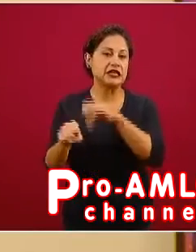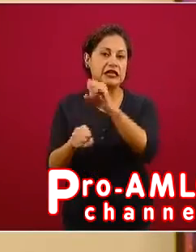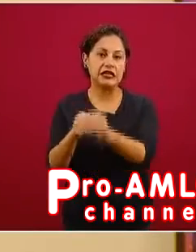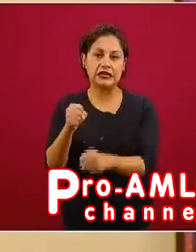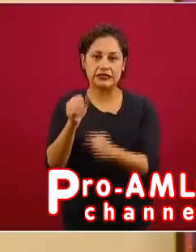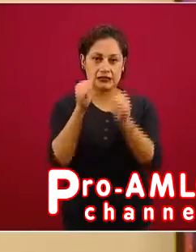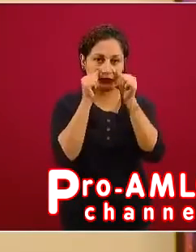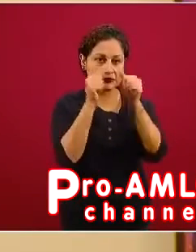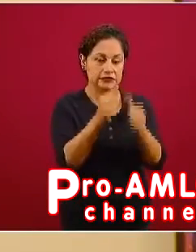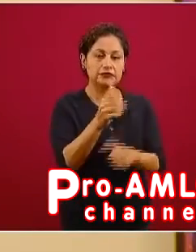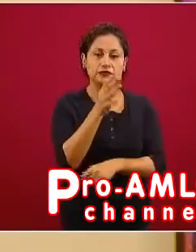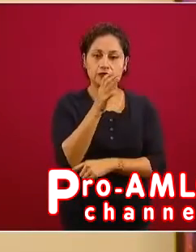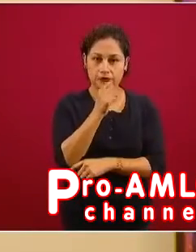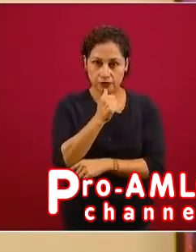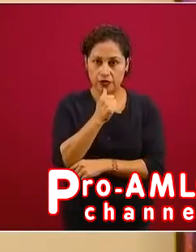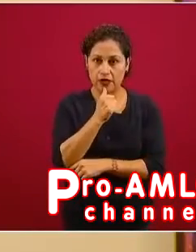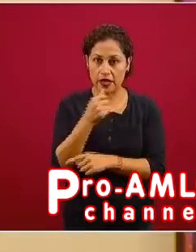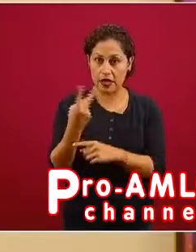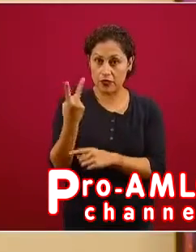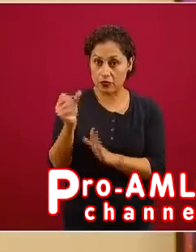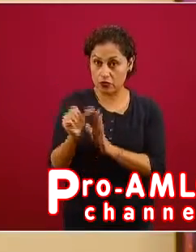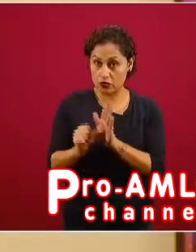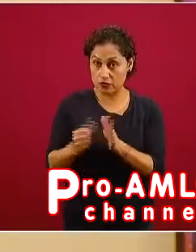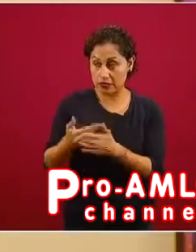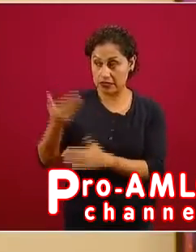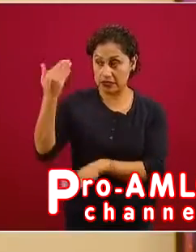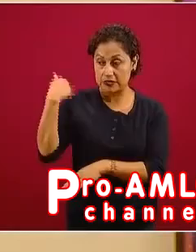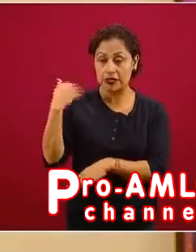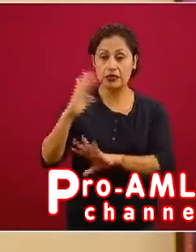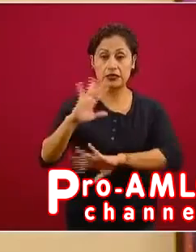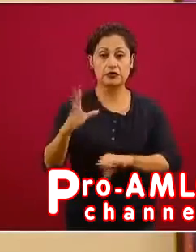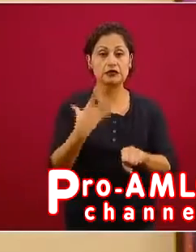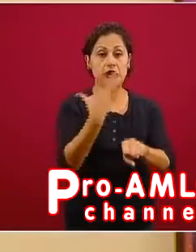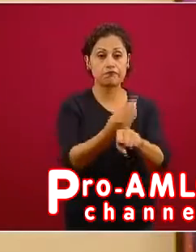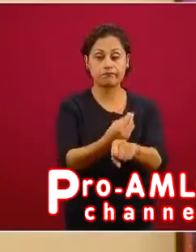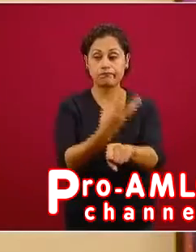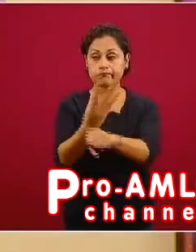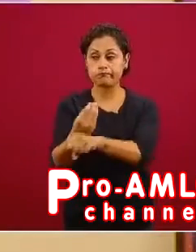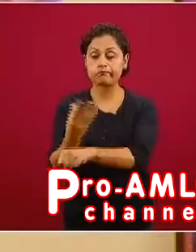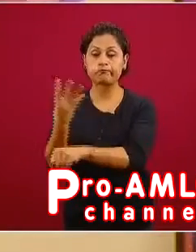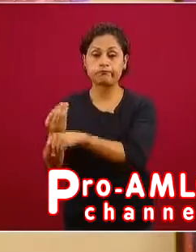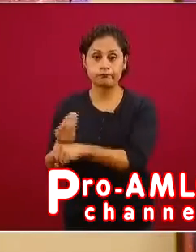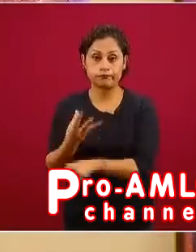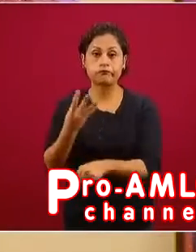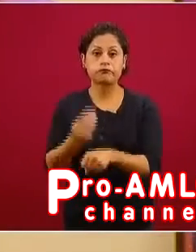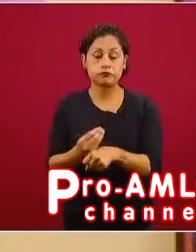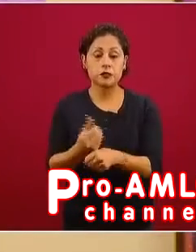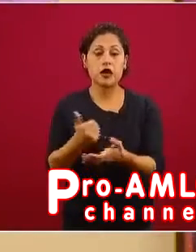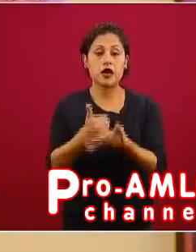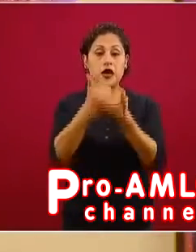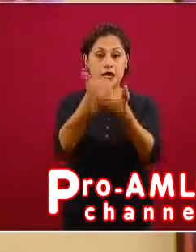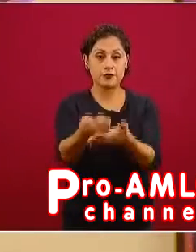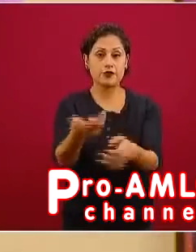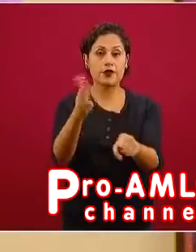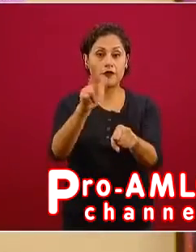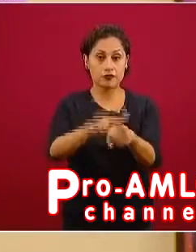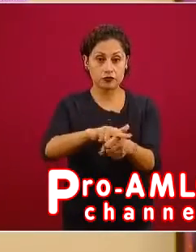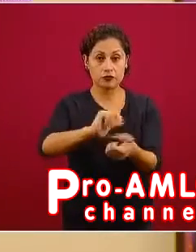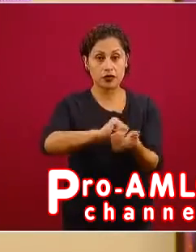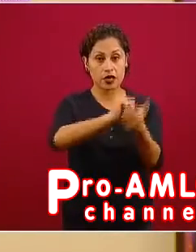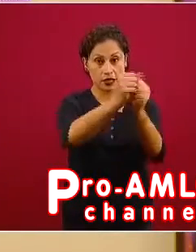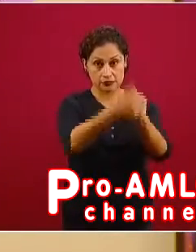ha estado orientada a tener esa capacidad instalada a través de los mecanismos de expansión y